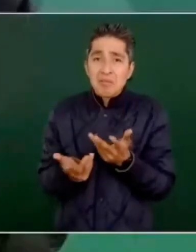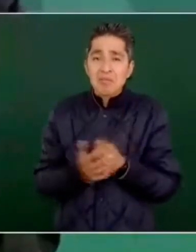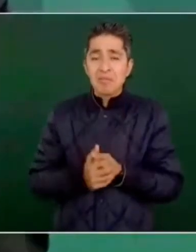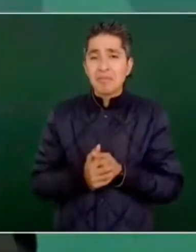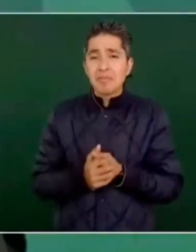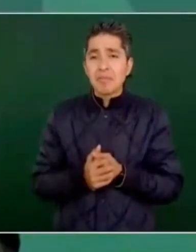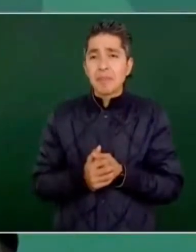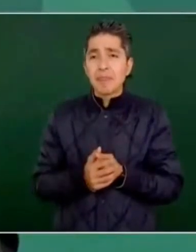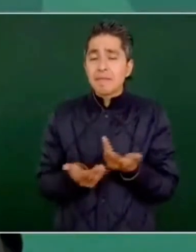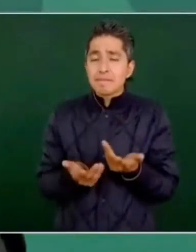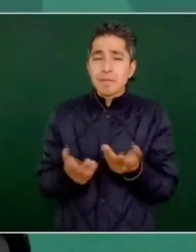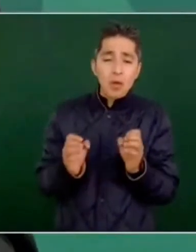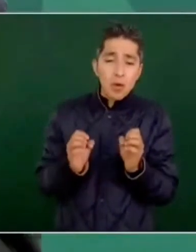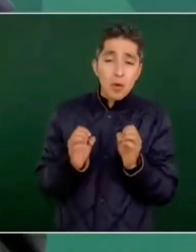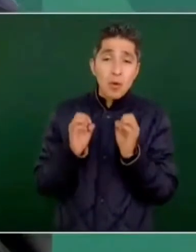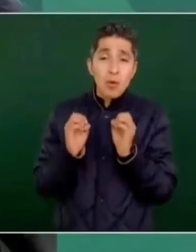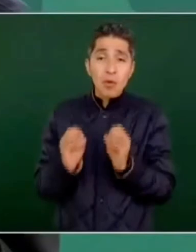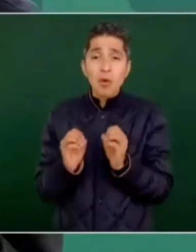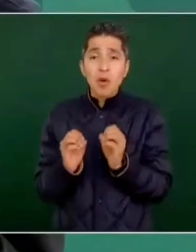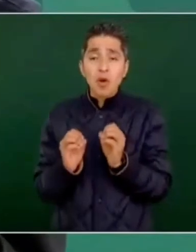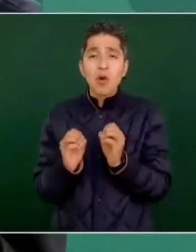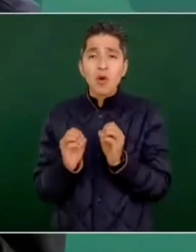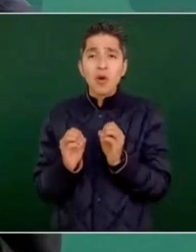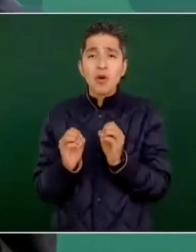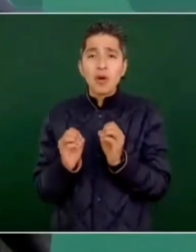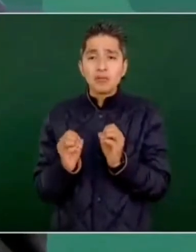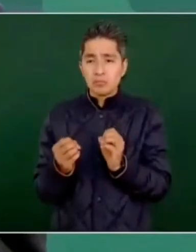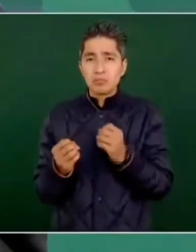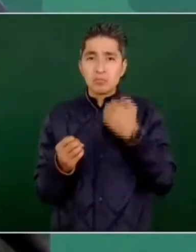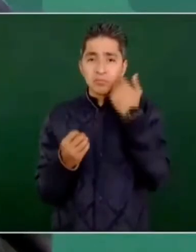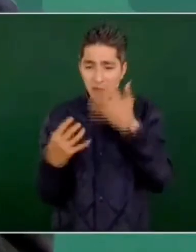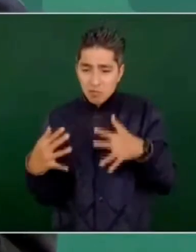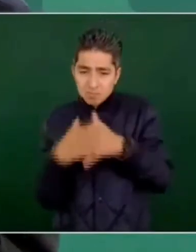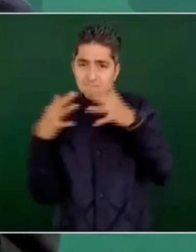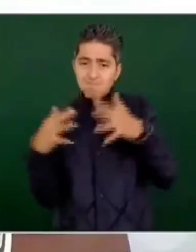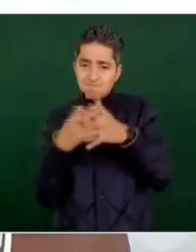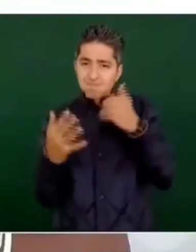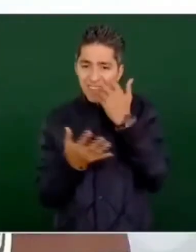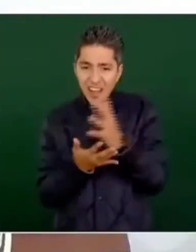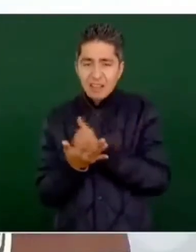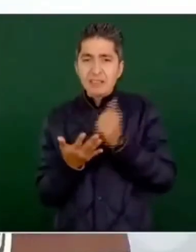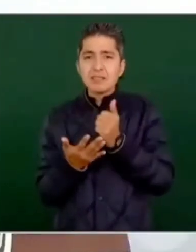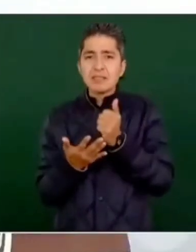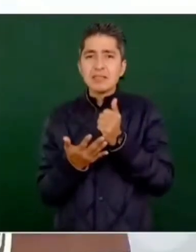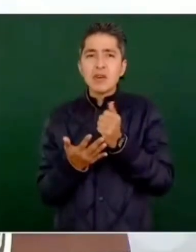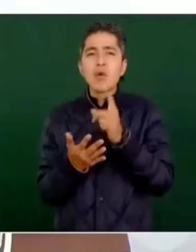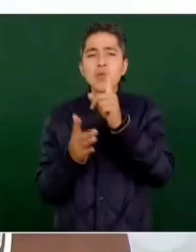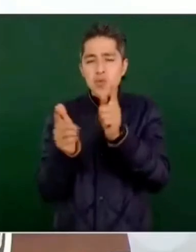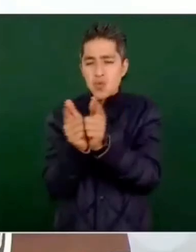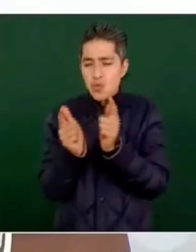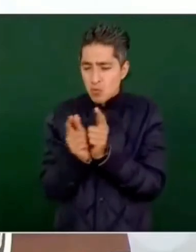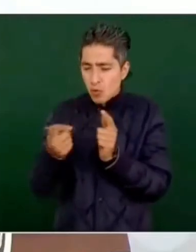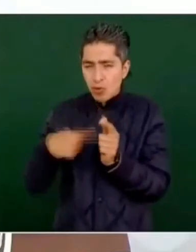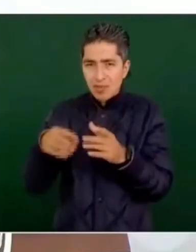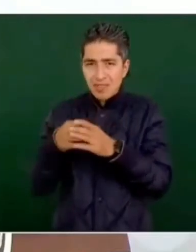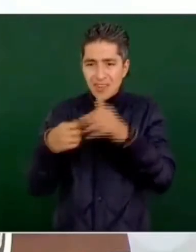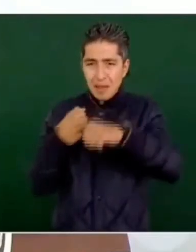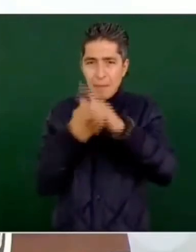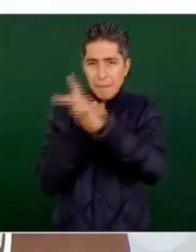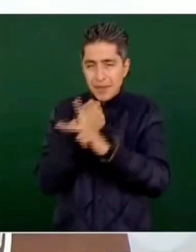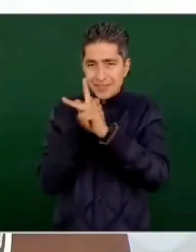o por la fuerza de las armas. Un grupo de reaccionarios de nuestro